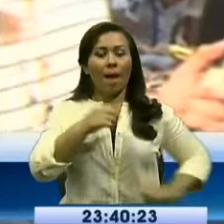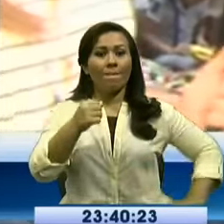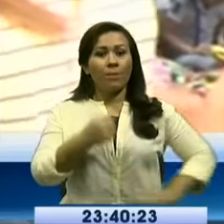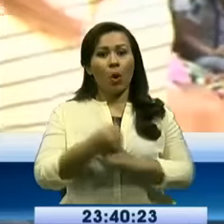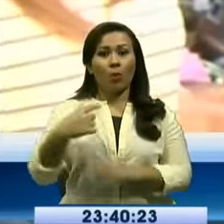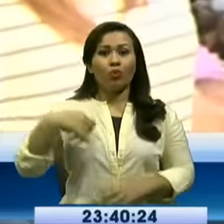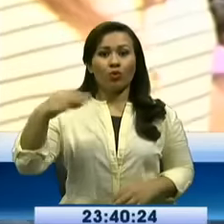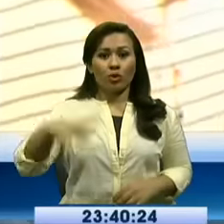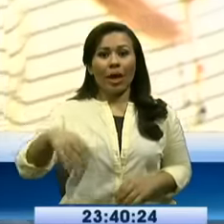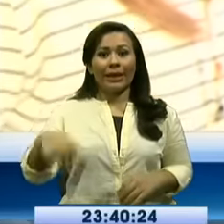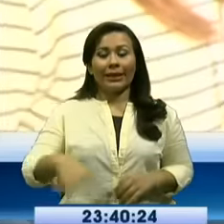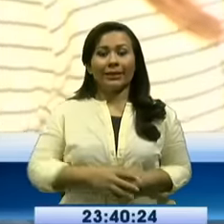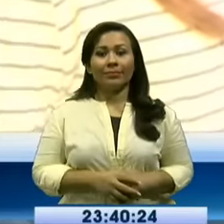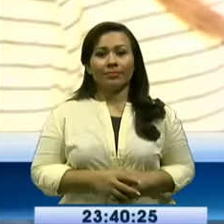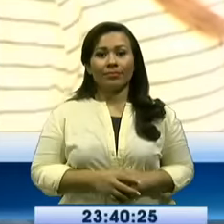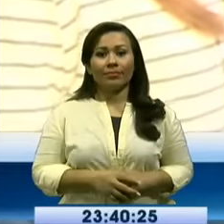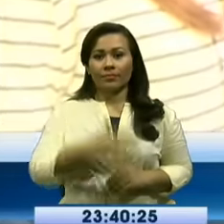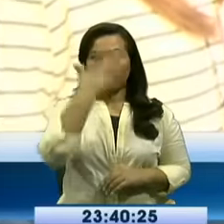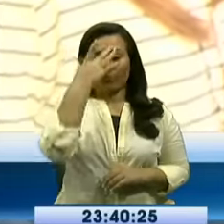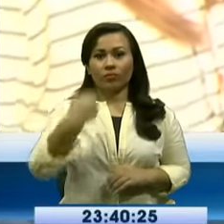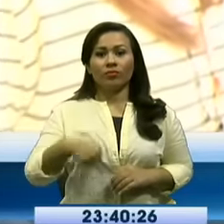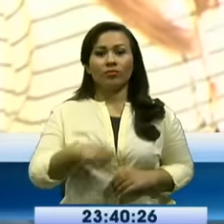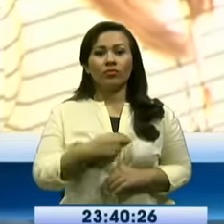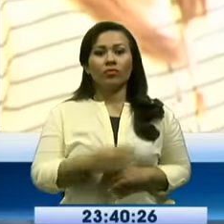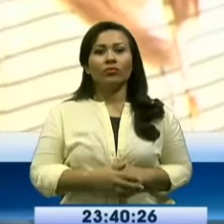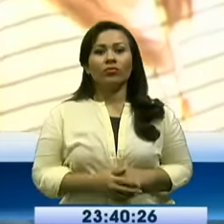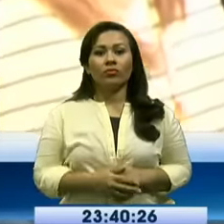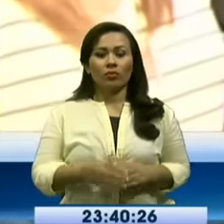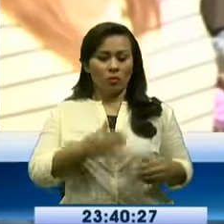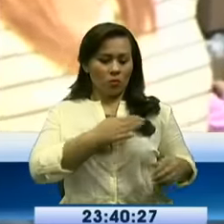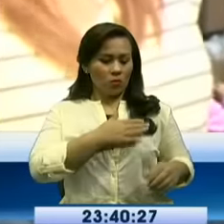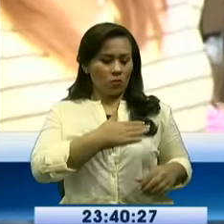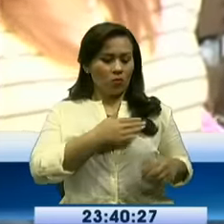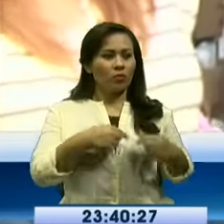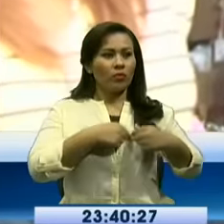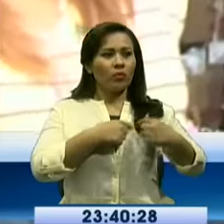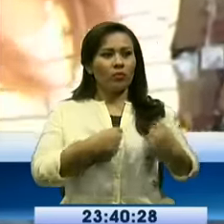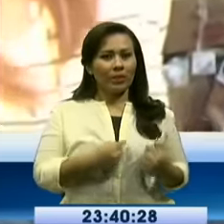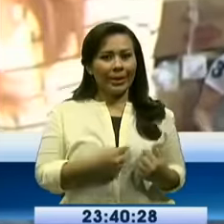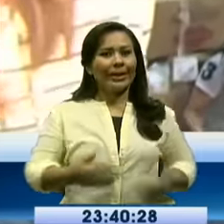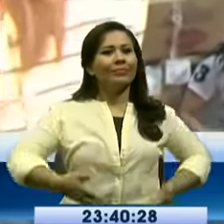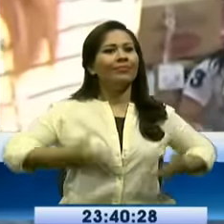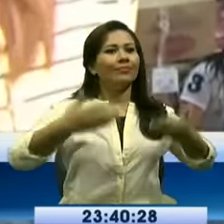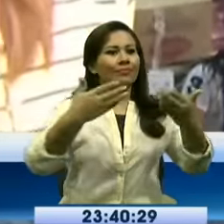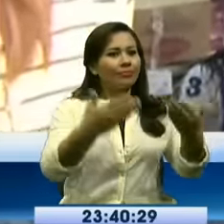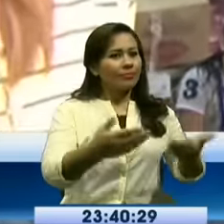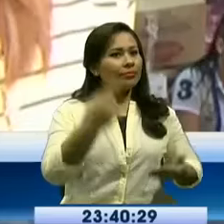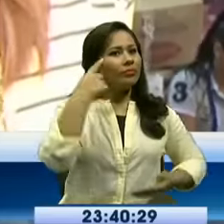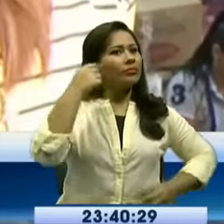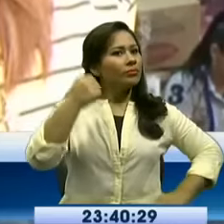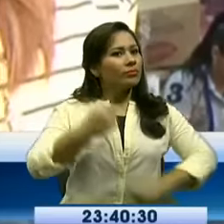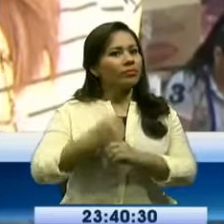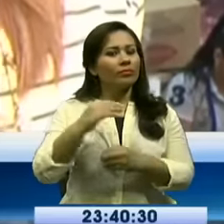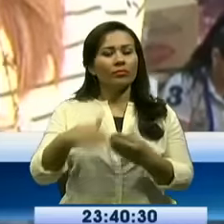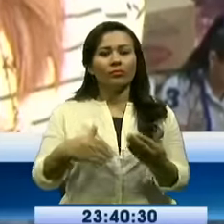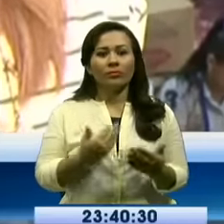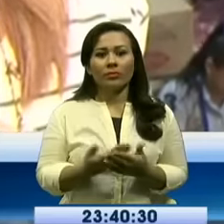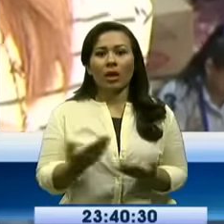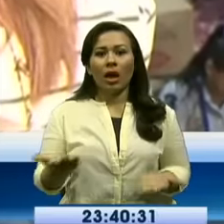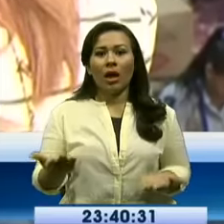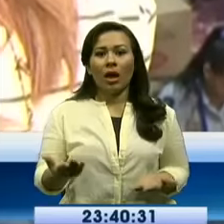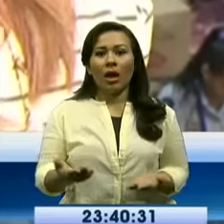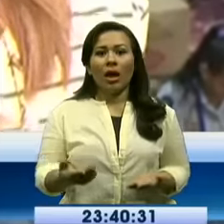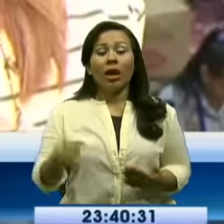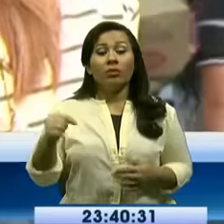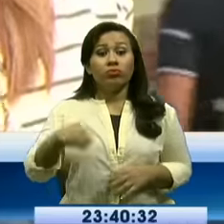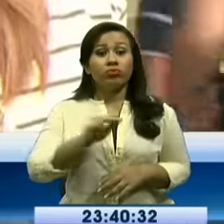voluntariado aquí, porque esto tenemos que, nuestro corazón está totalmente apenado por lo que está pasando por aquí, por la muy ilustre municipalidad